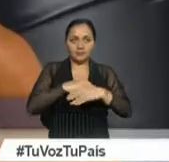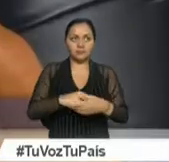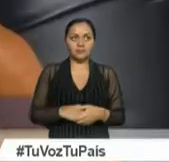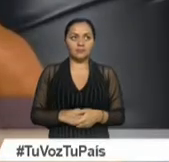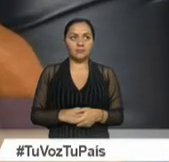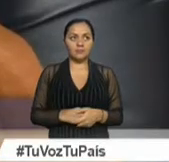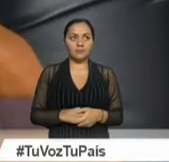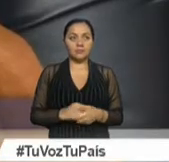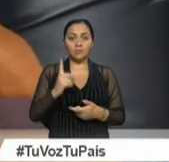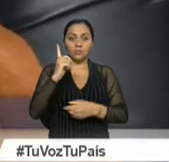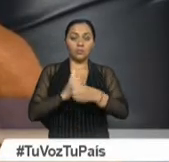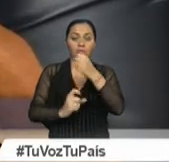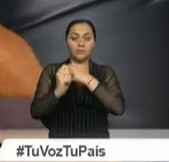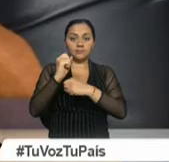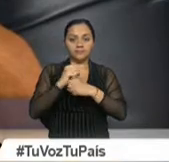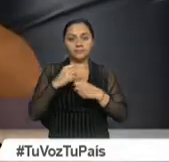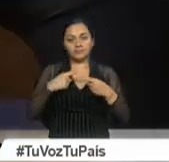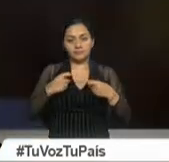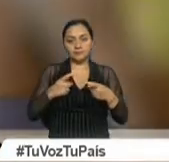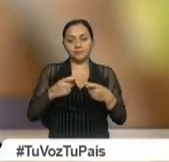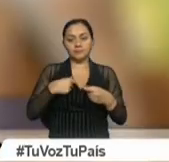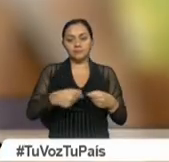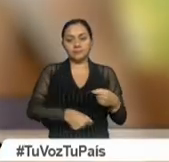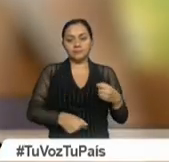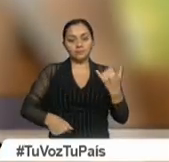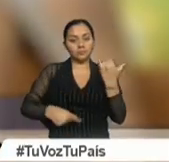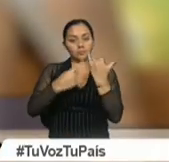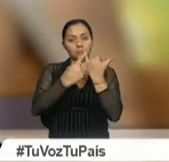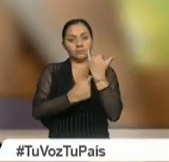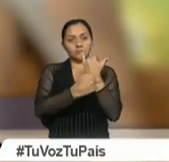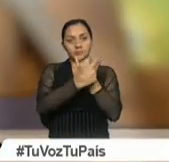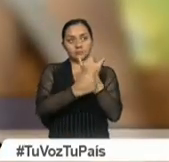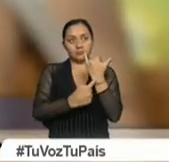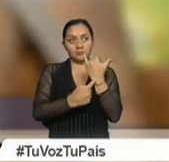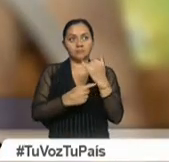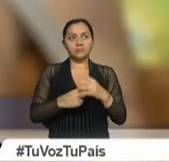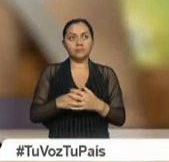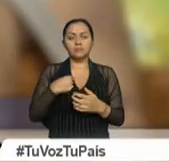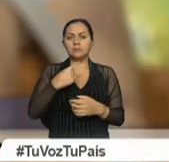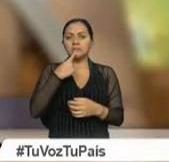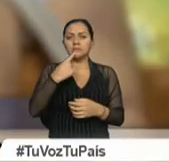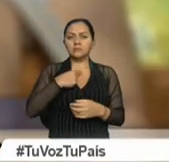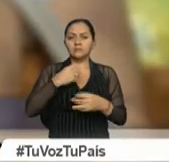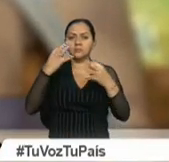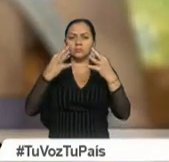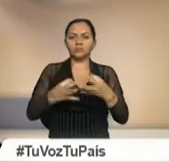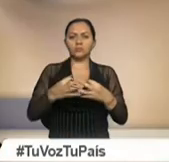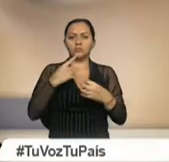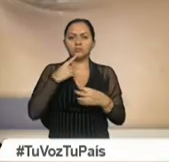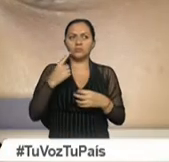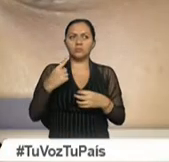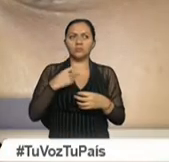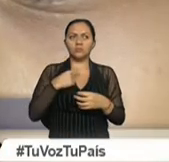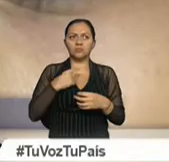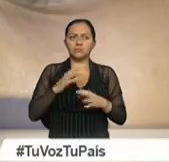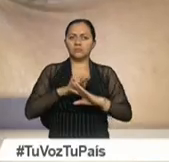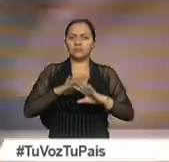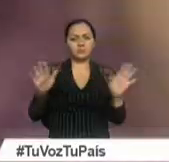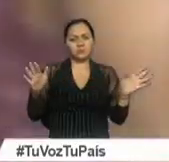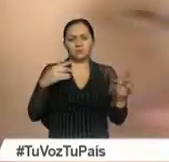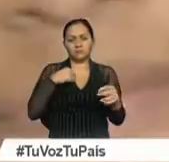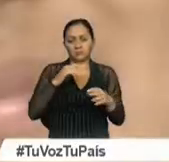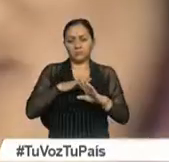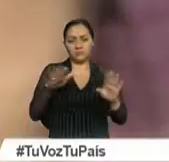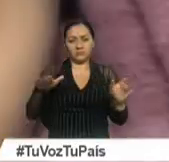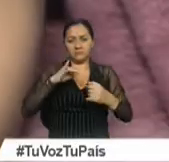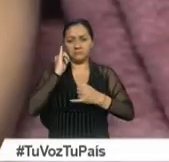1 año me detectaron cáncer al útero y me dijeron que ya estaba en